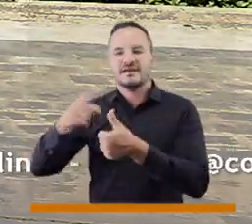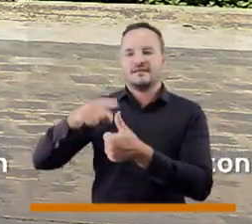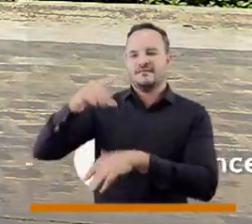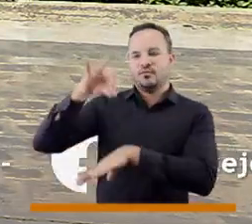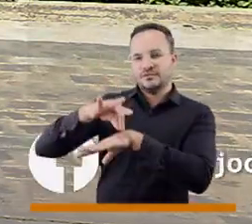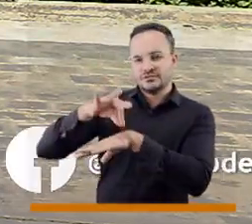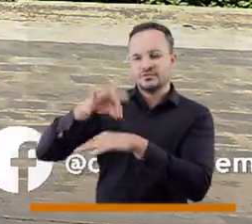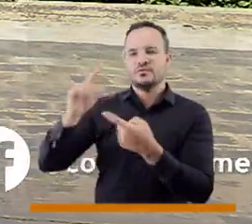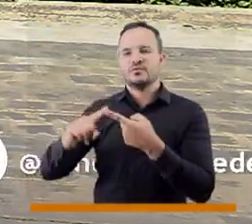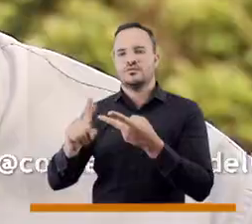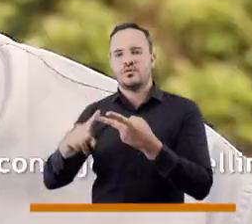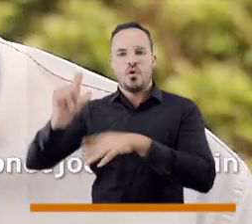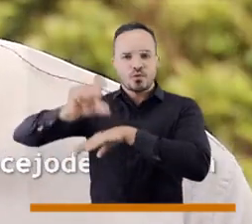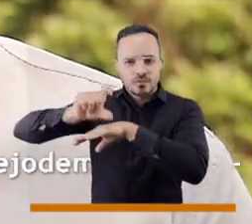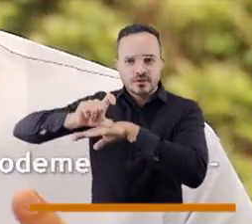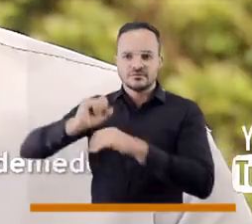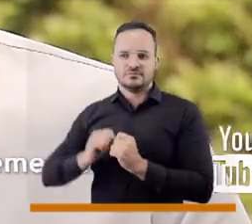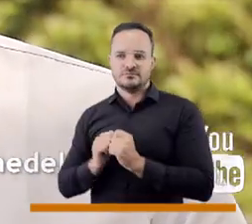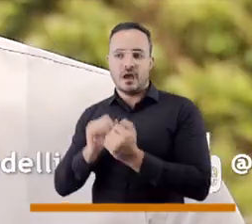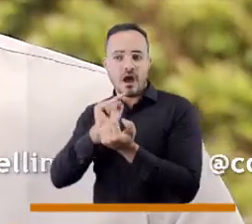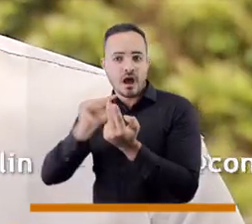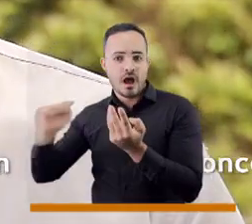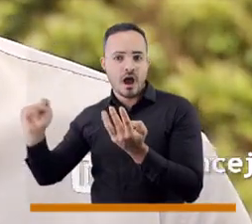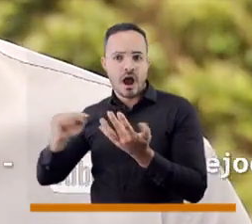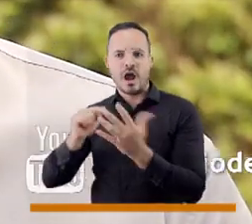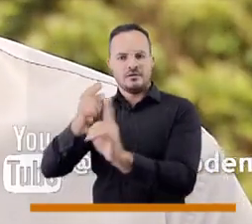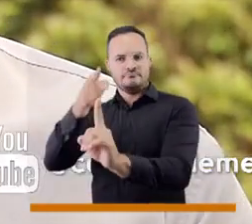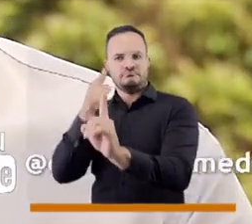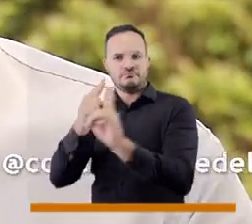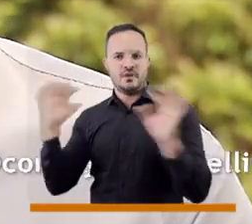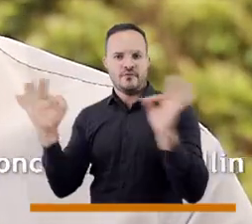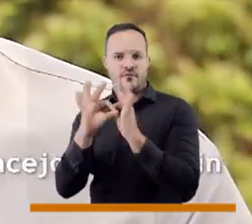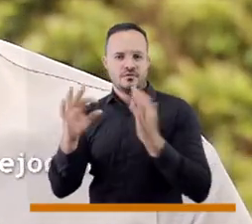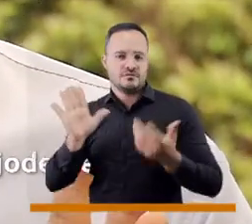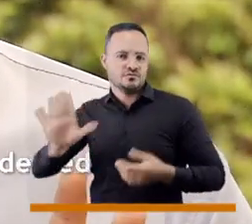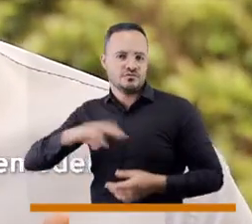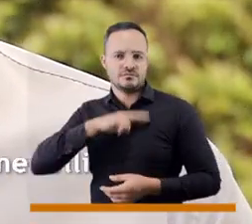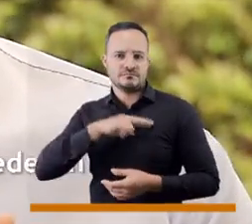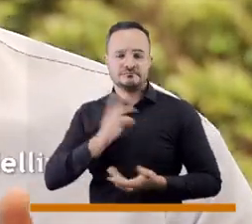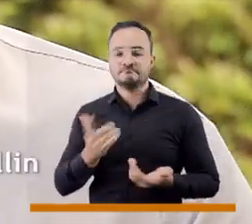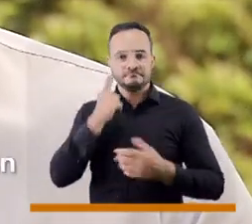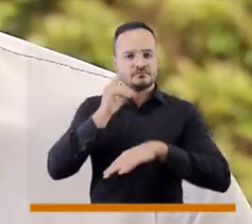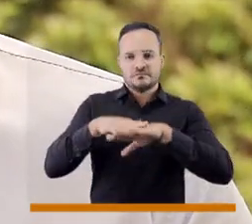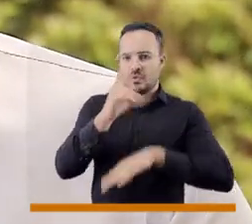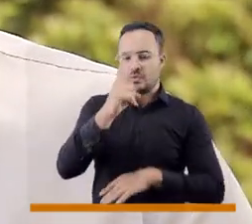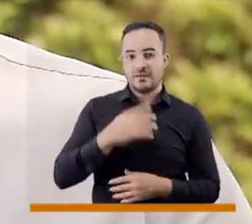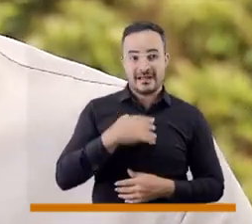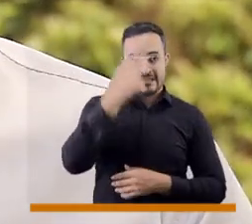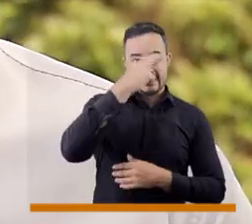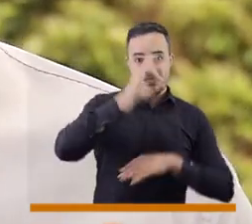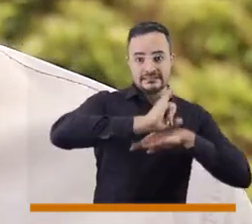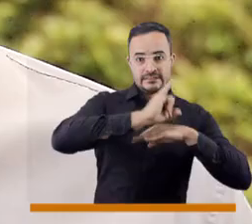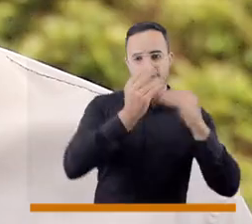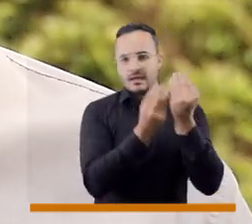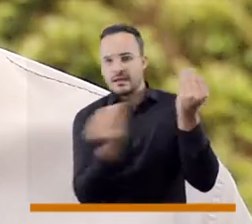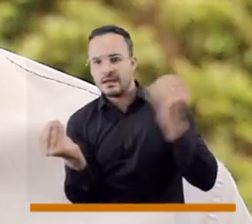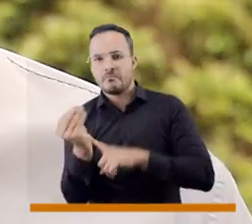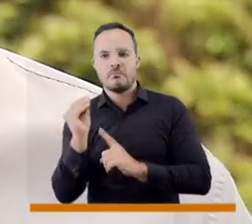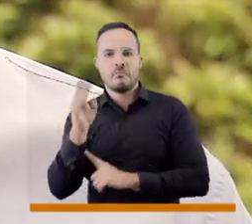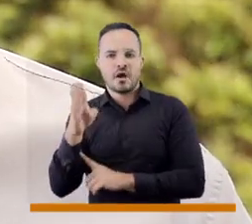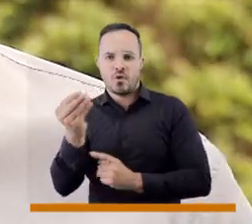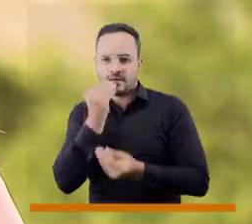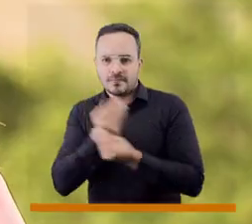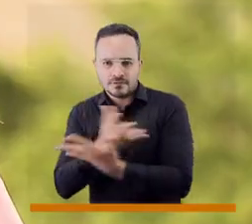las fundaciones, las corporaciones, que tienen un asiento en una religión en especial. Ejemplo, el Banco de Alimentos de la